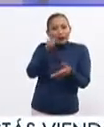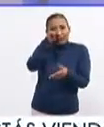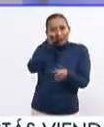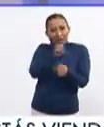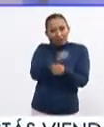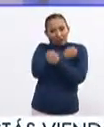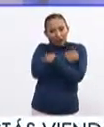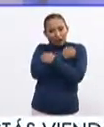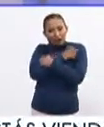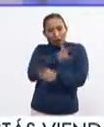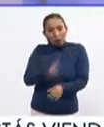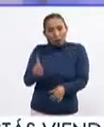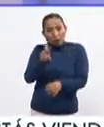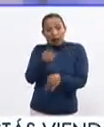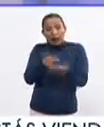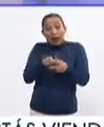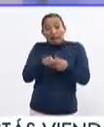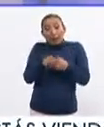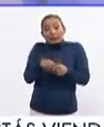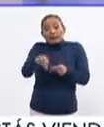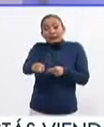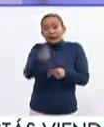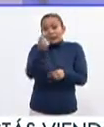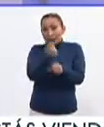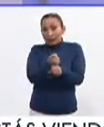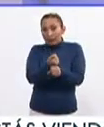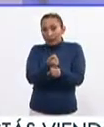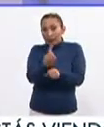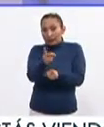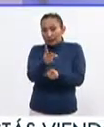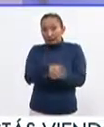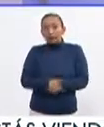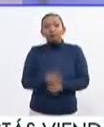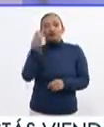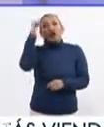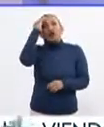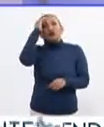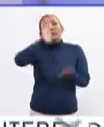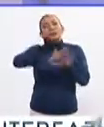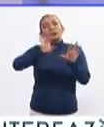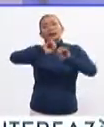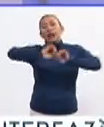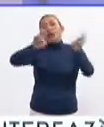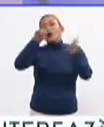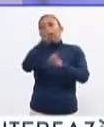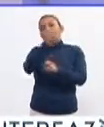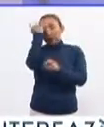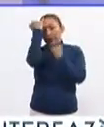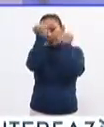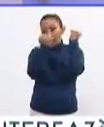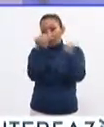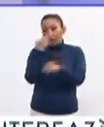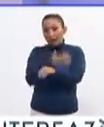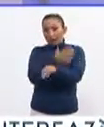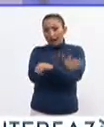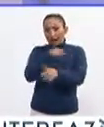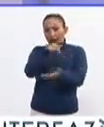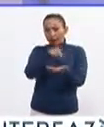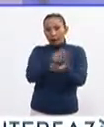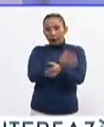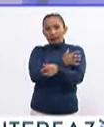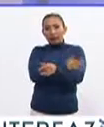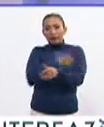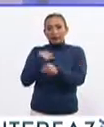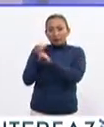Secretaría de Educación Pública a partir de este 1 de diciembre. Y para conocer más detalles sobre esta iniciativa, nos acompaña en el estudio nuestra